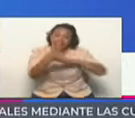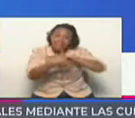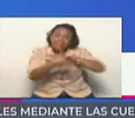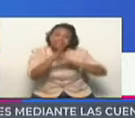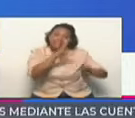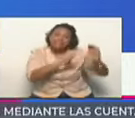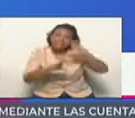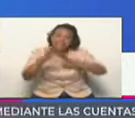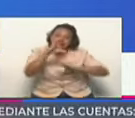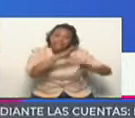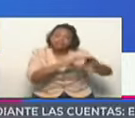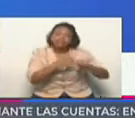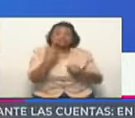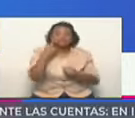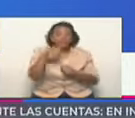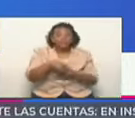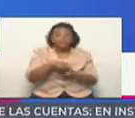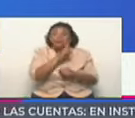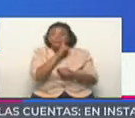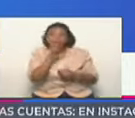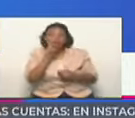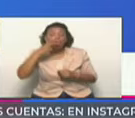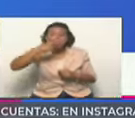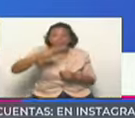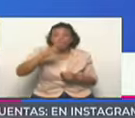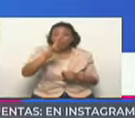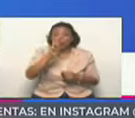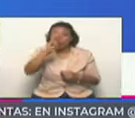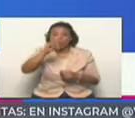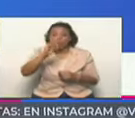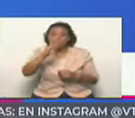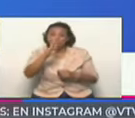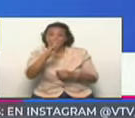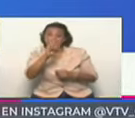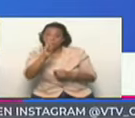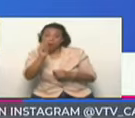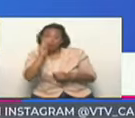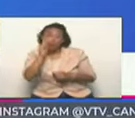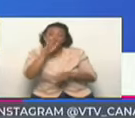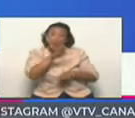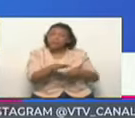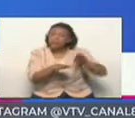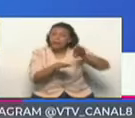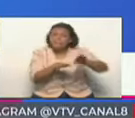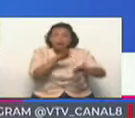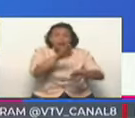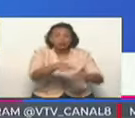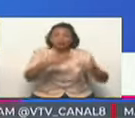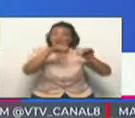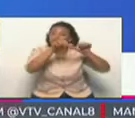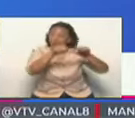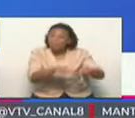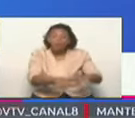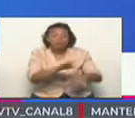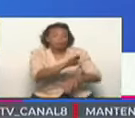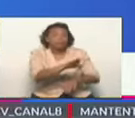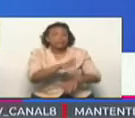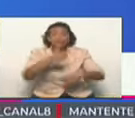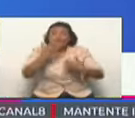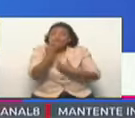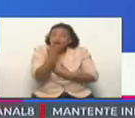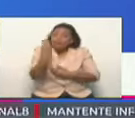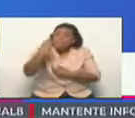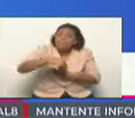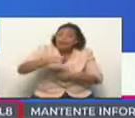tecnología, Humberto Fernández Morán, todos los días dan pasos, todos los días. Es más, nos falta tiempo y espacio